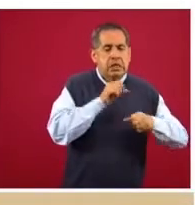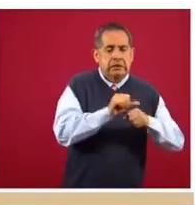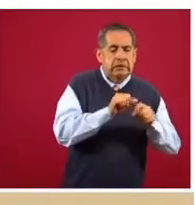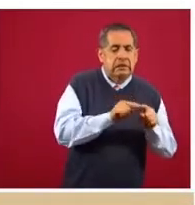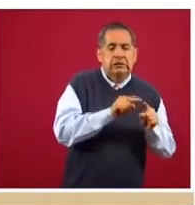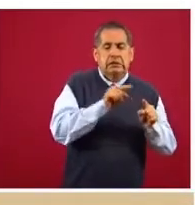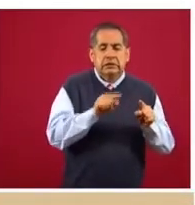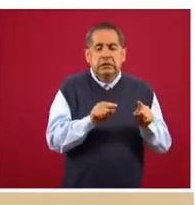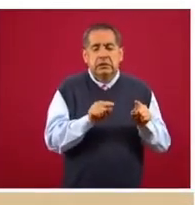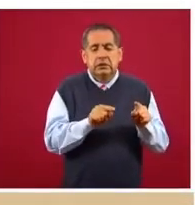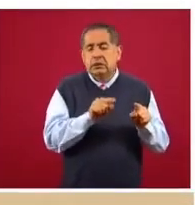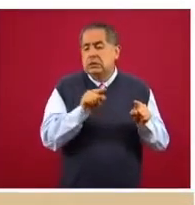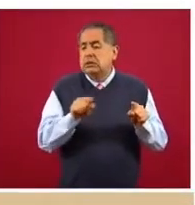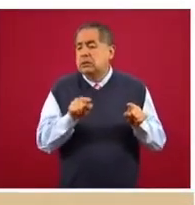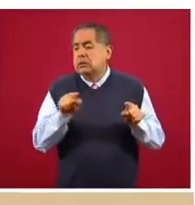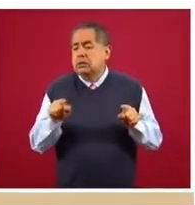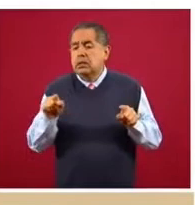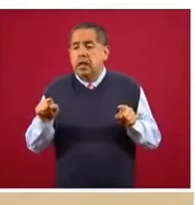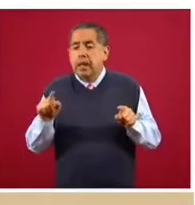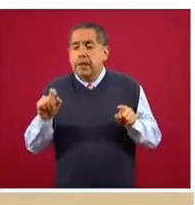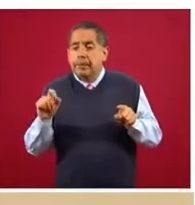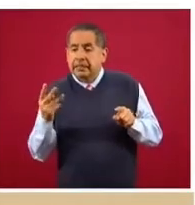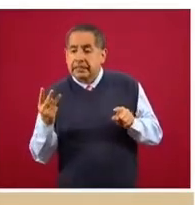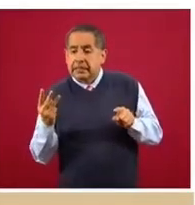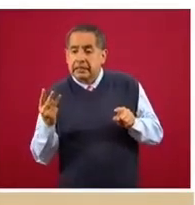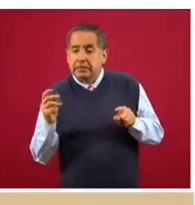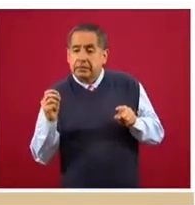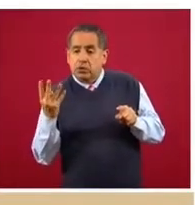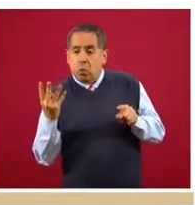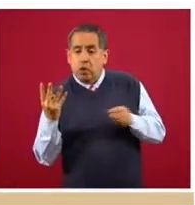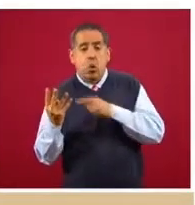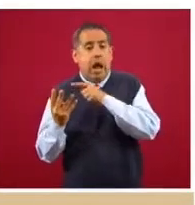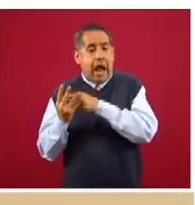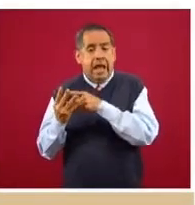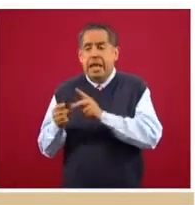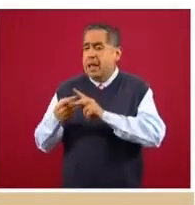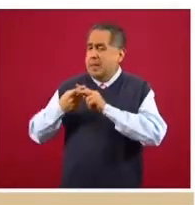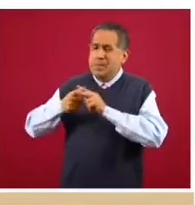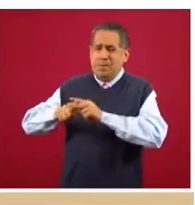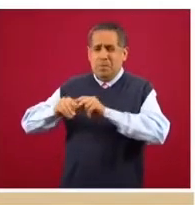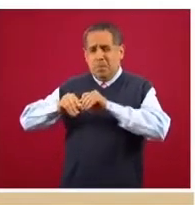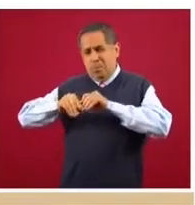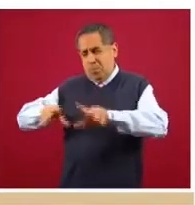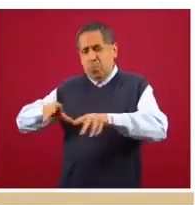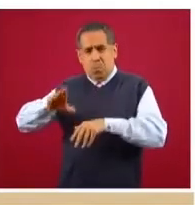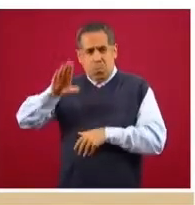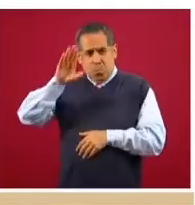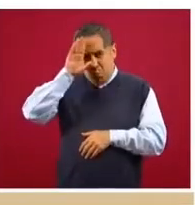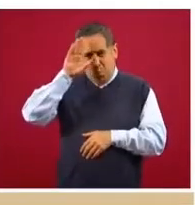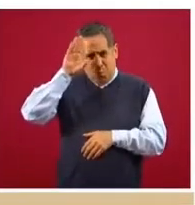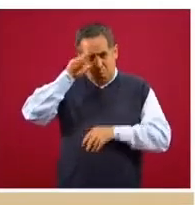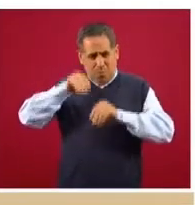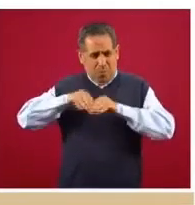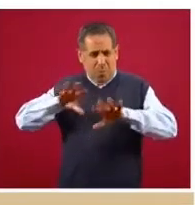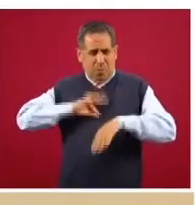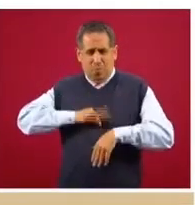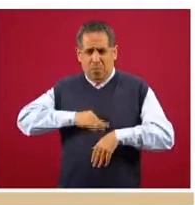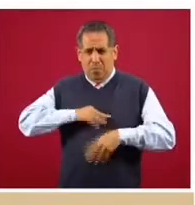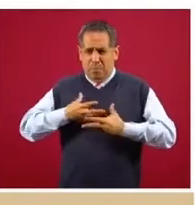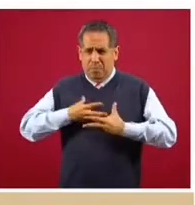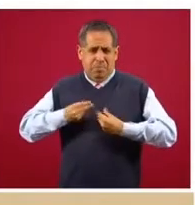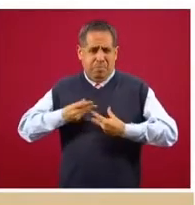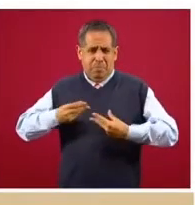ocurrir en la semana 23 y 24, en donde a partir de ahí tiene una tendencia claramente